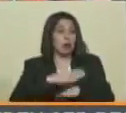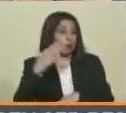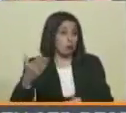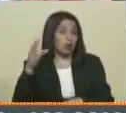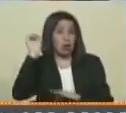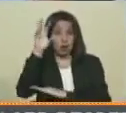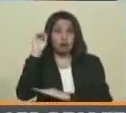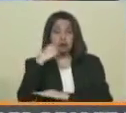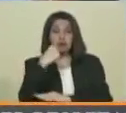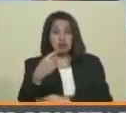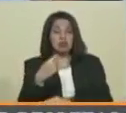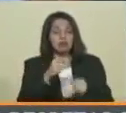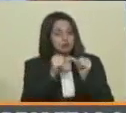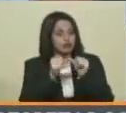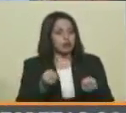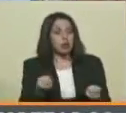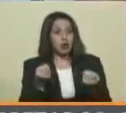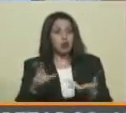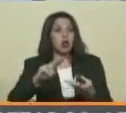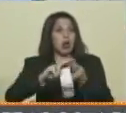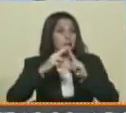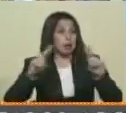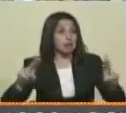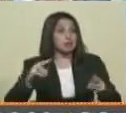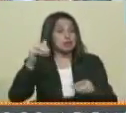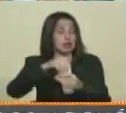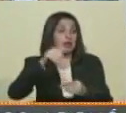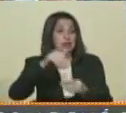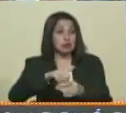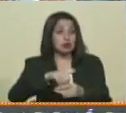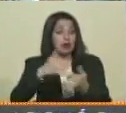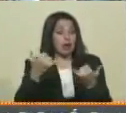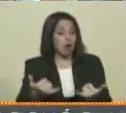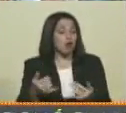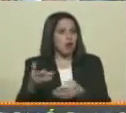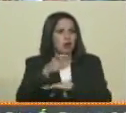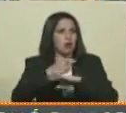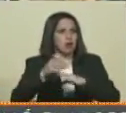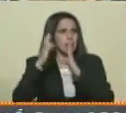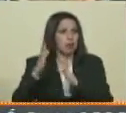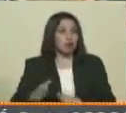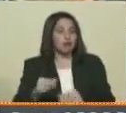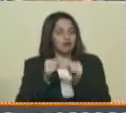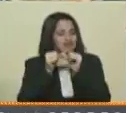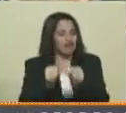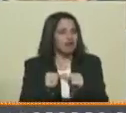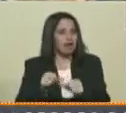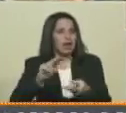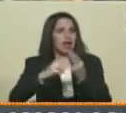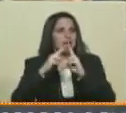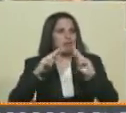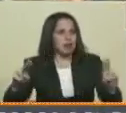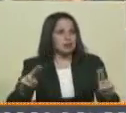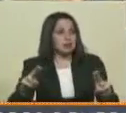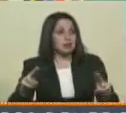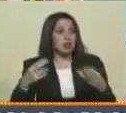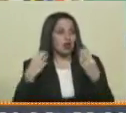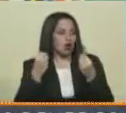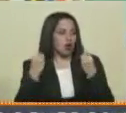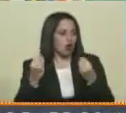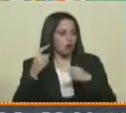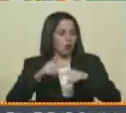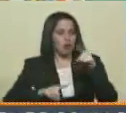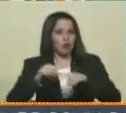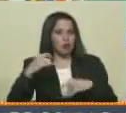nos garantizó la paz y estas elecciones regionales pues van a consolidar esa paz. Así que viva Venezuela, que viva el